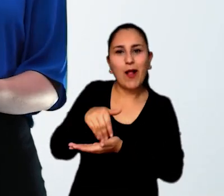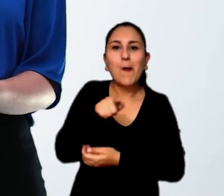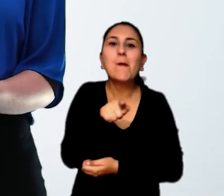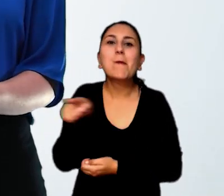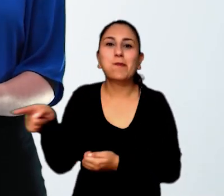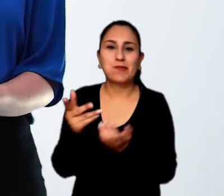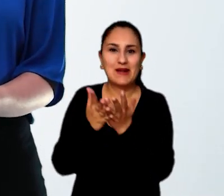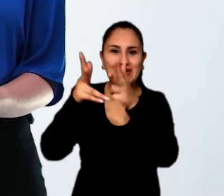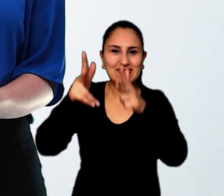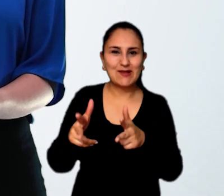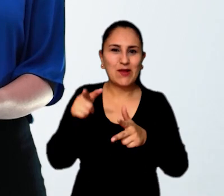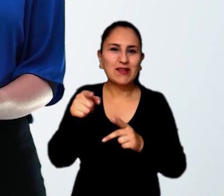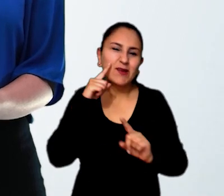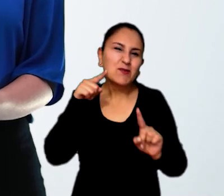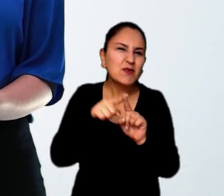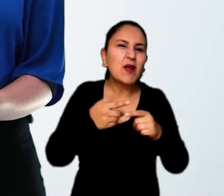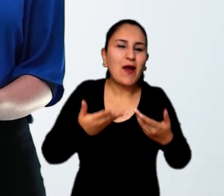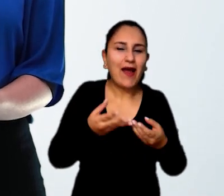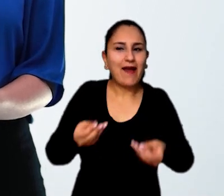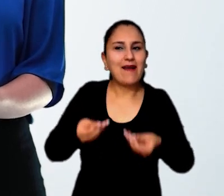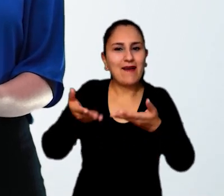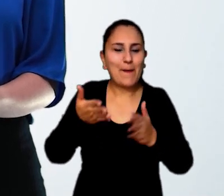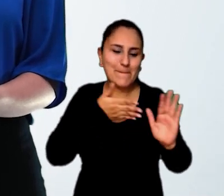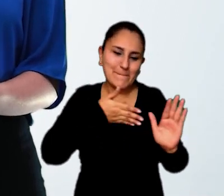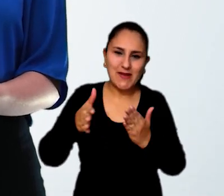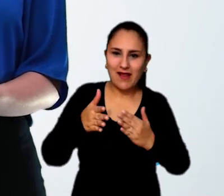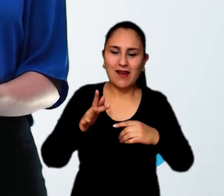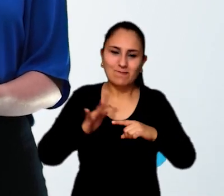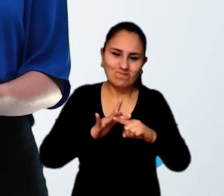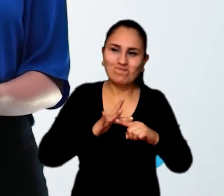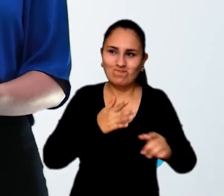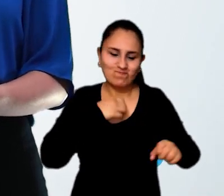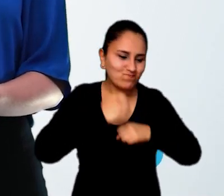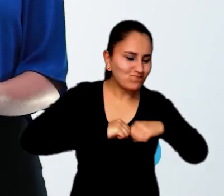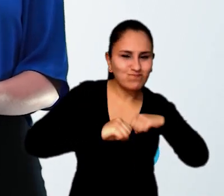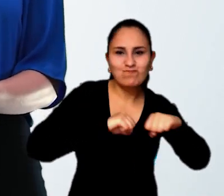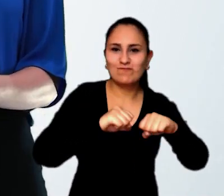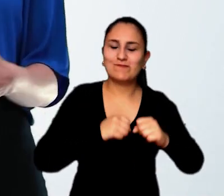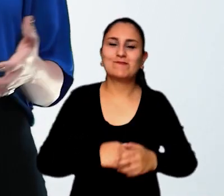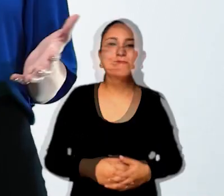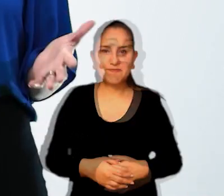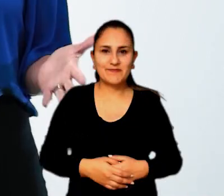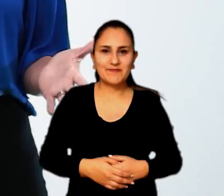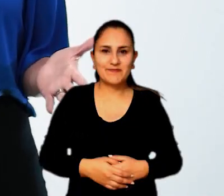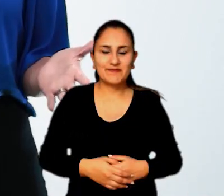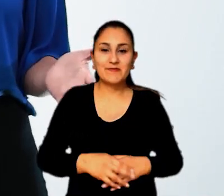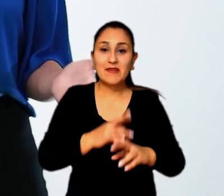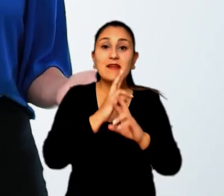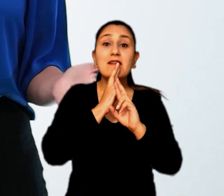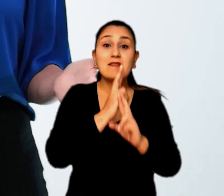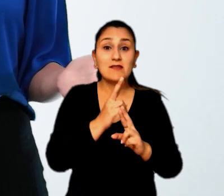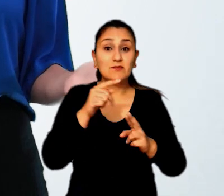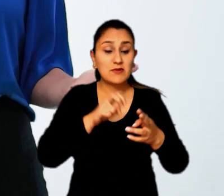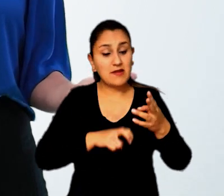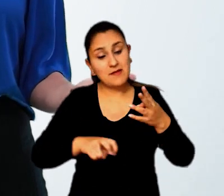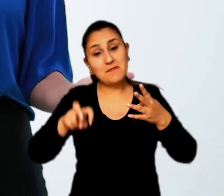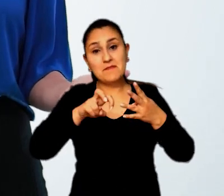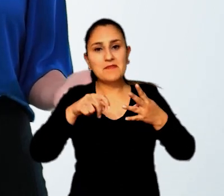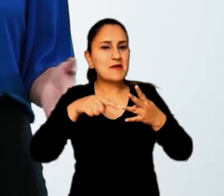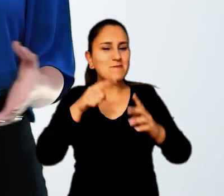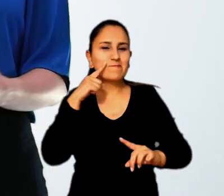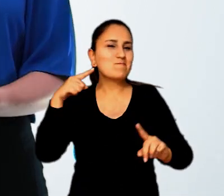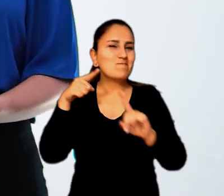estudiantes con miras a definir los planes de acción respectivos respuesta que no alcanza el